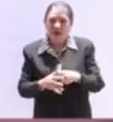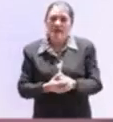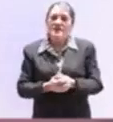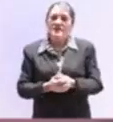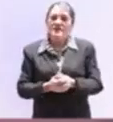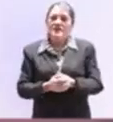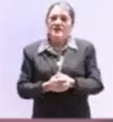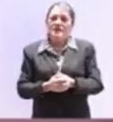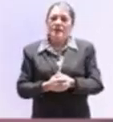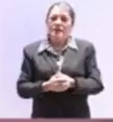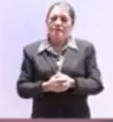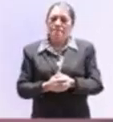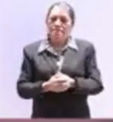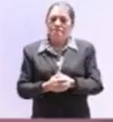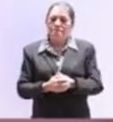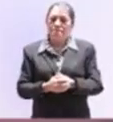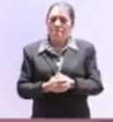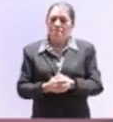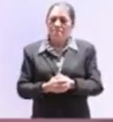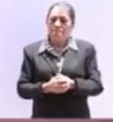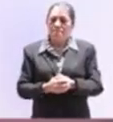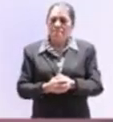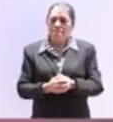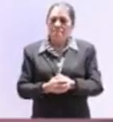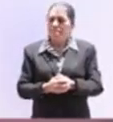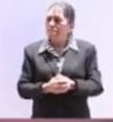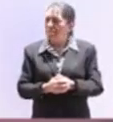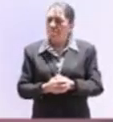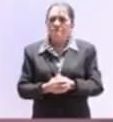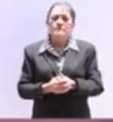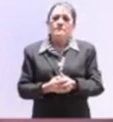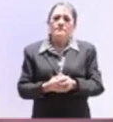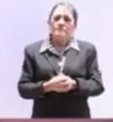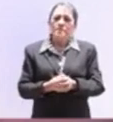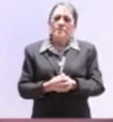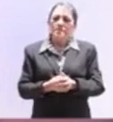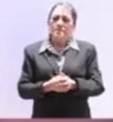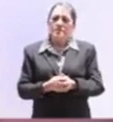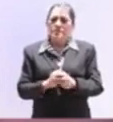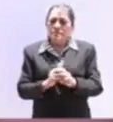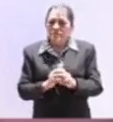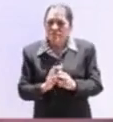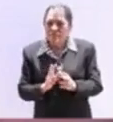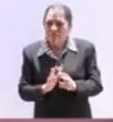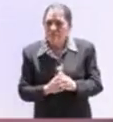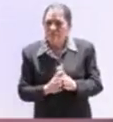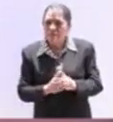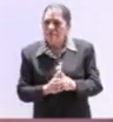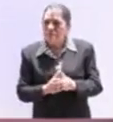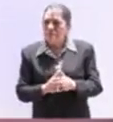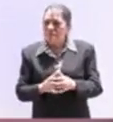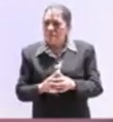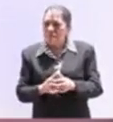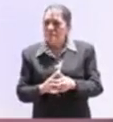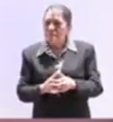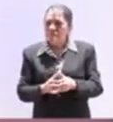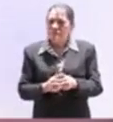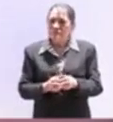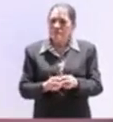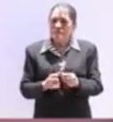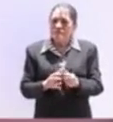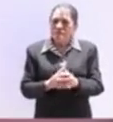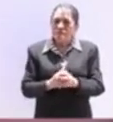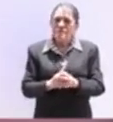Morelos se distinguen por participar de las causas y las luchas más justas del país. Por eso hay que honrar